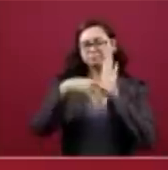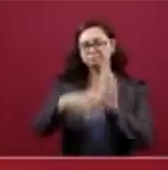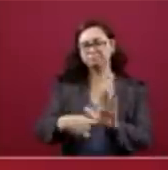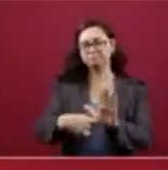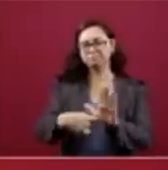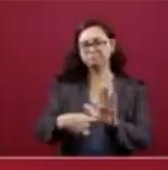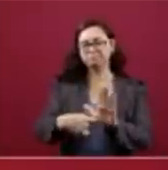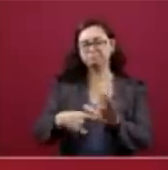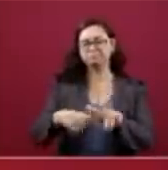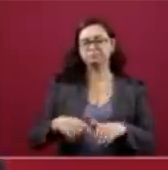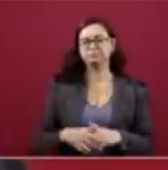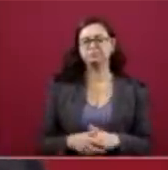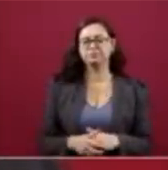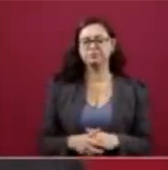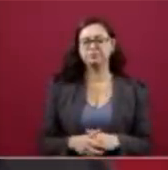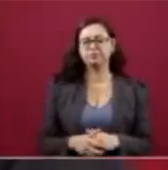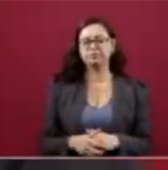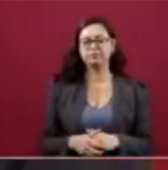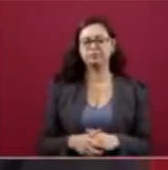post